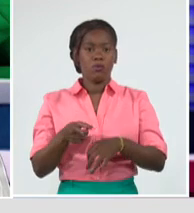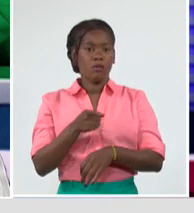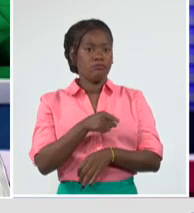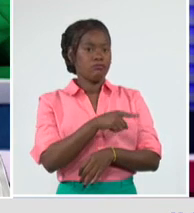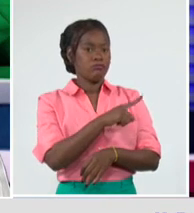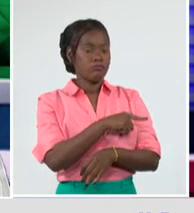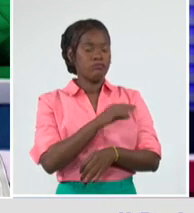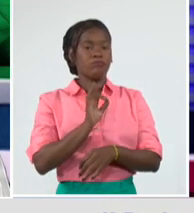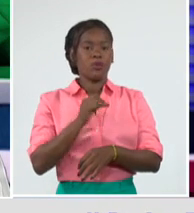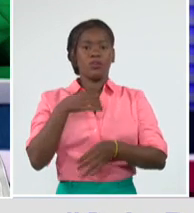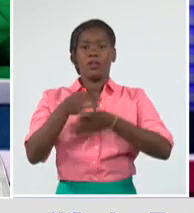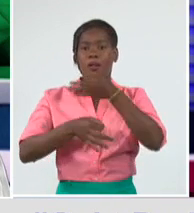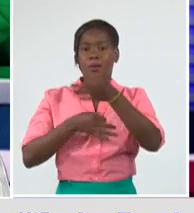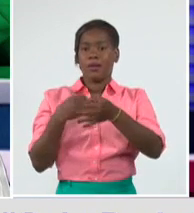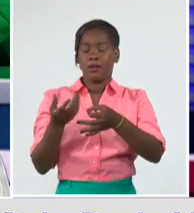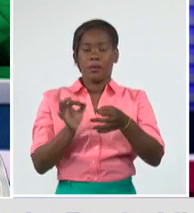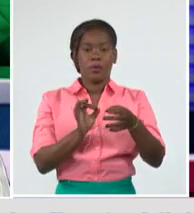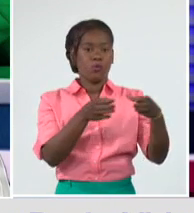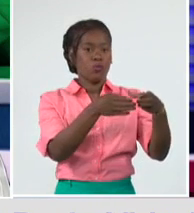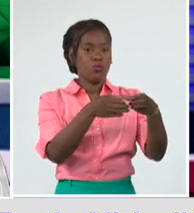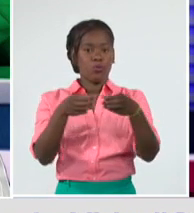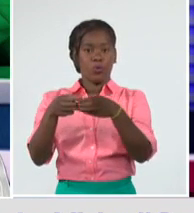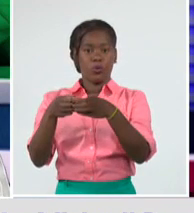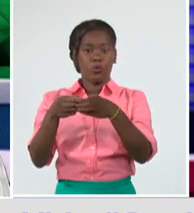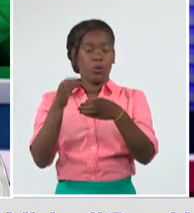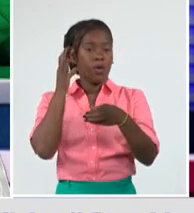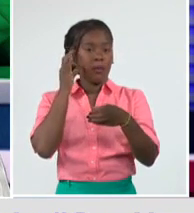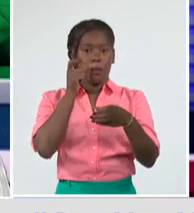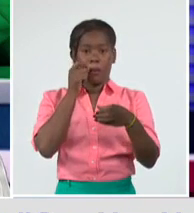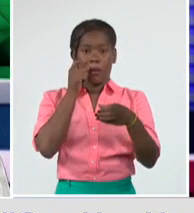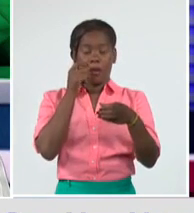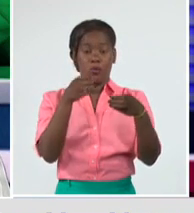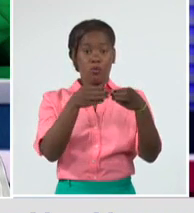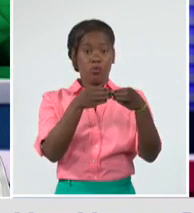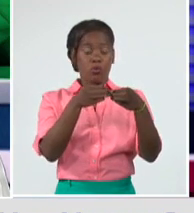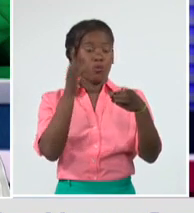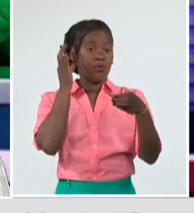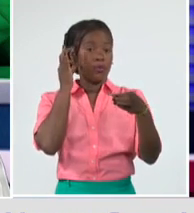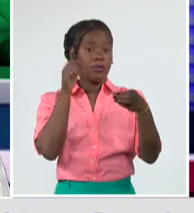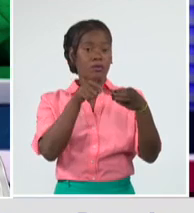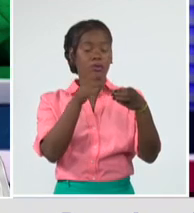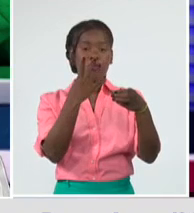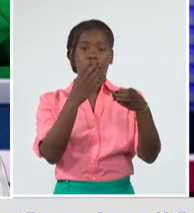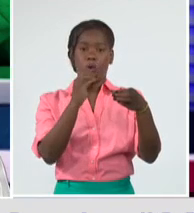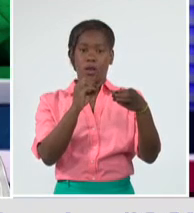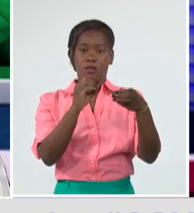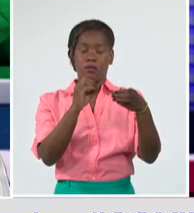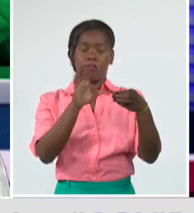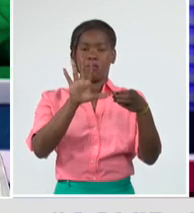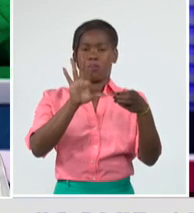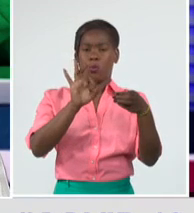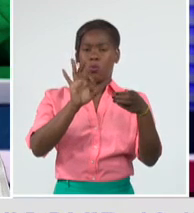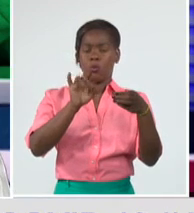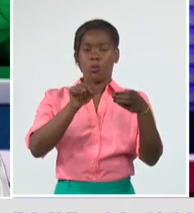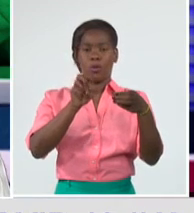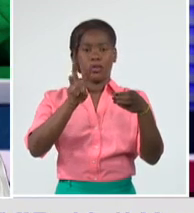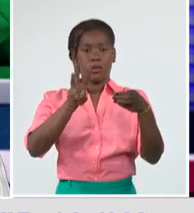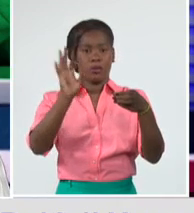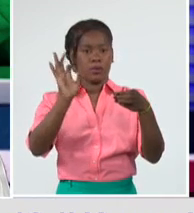femenino con un predominio de los fallecidos, 40, el 50,3%. Y